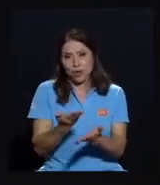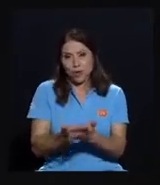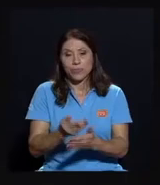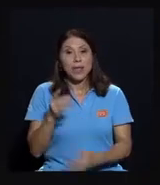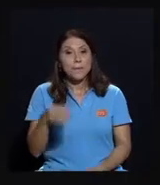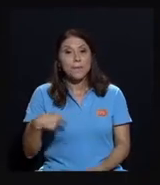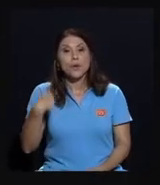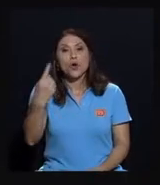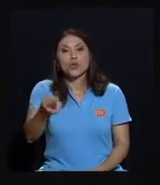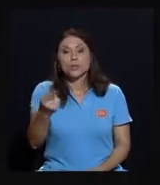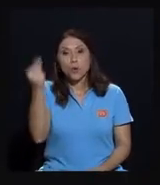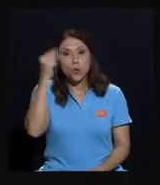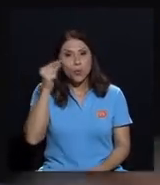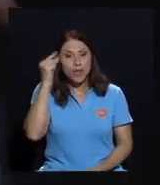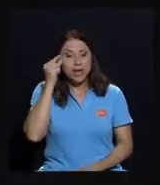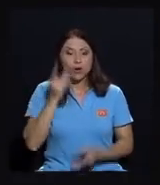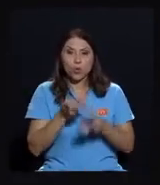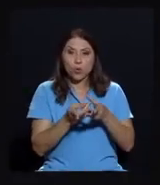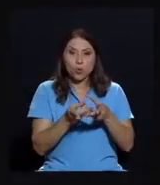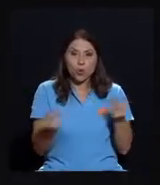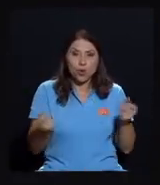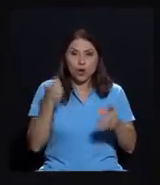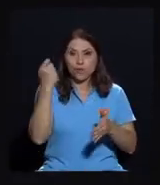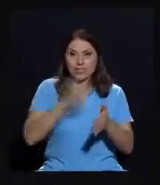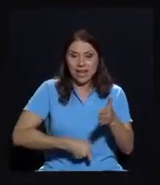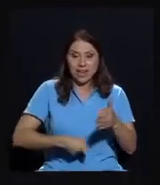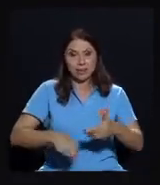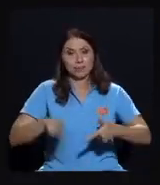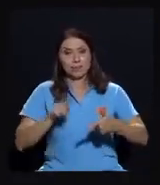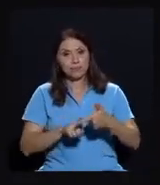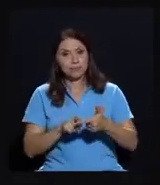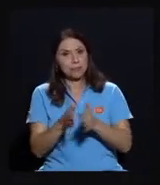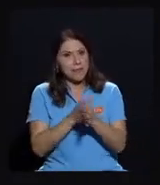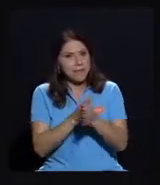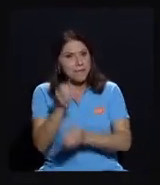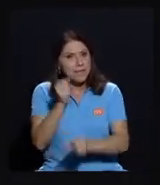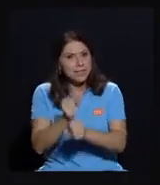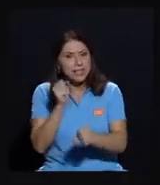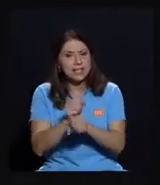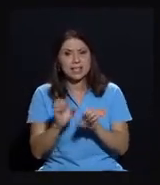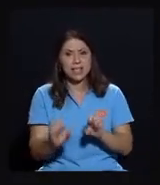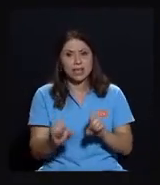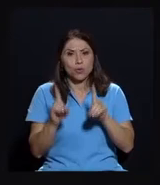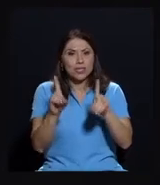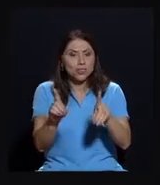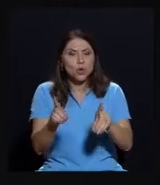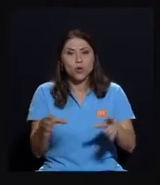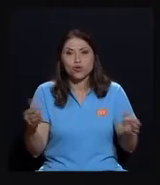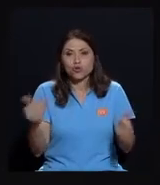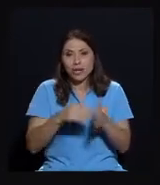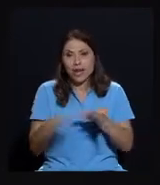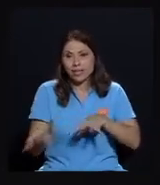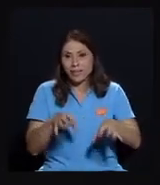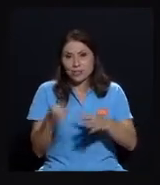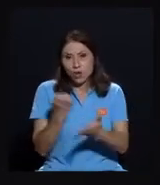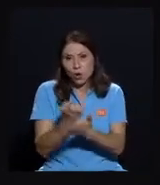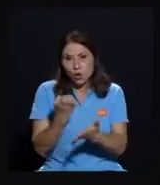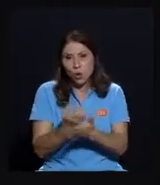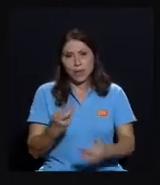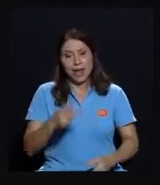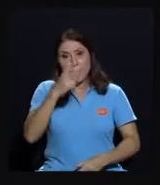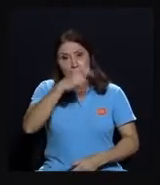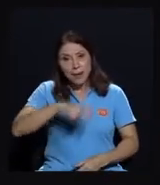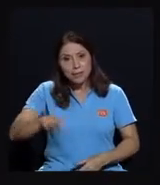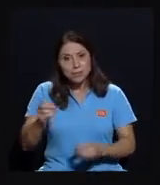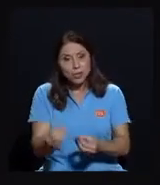resolver lo fiscal además de llevar eficiencias en educación reactivación económica transporte público generación de